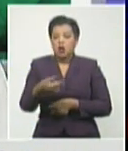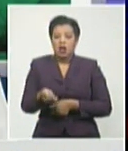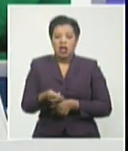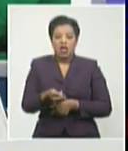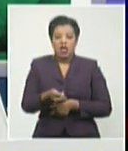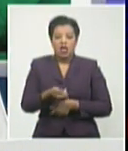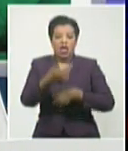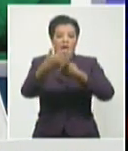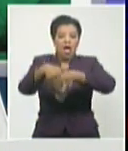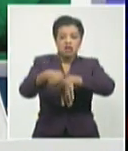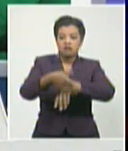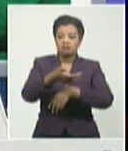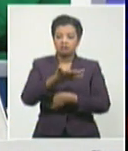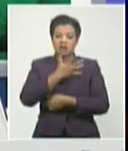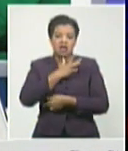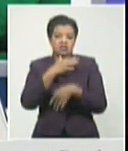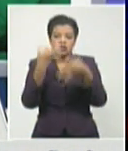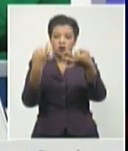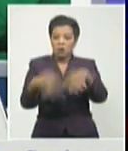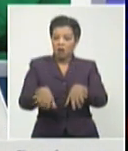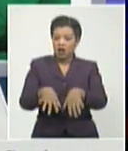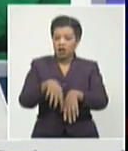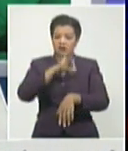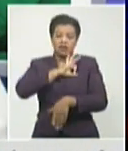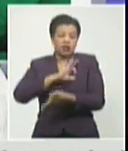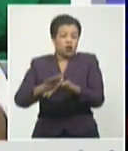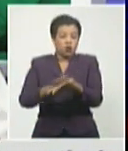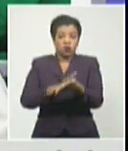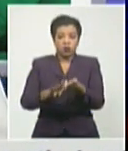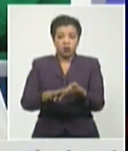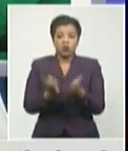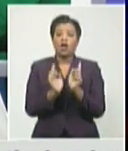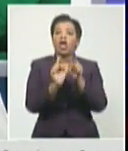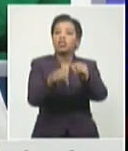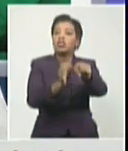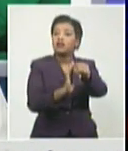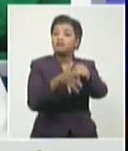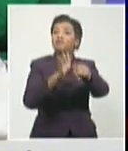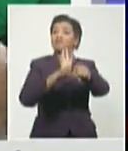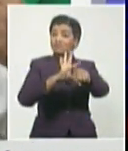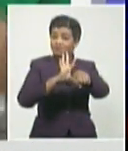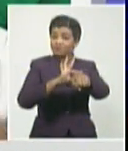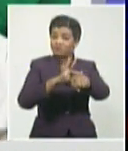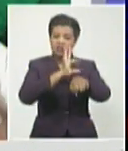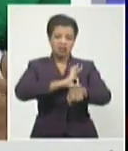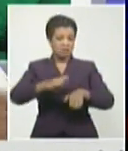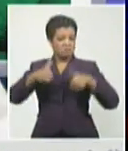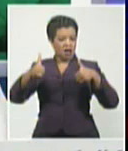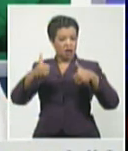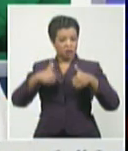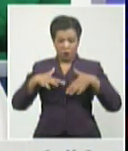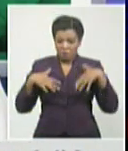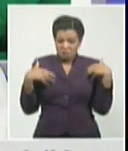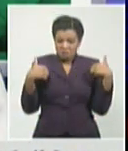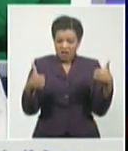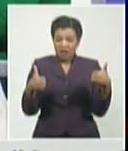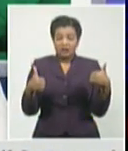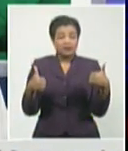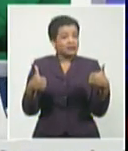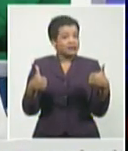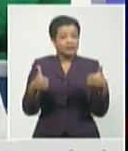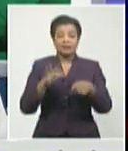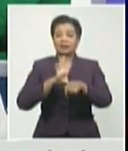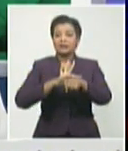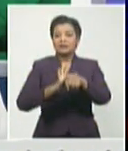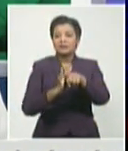identificar porque lo es perfectamente bien se siente bien no tengo nada físicamente está bien además te lo